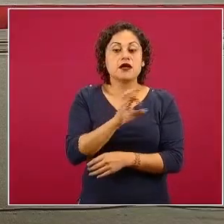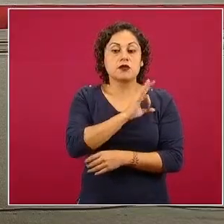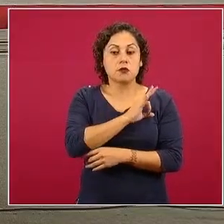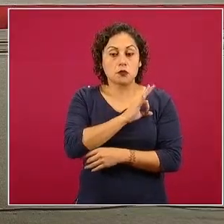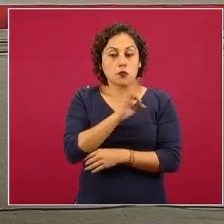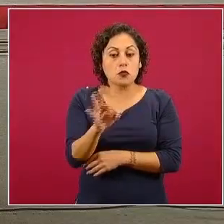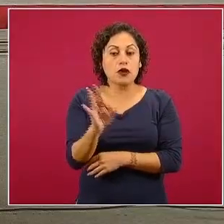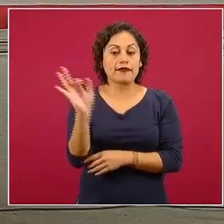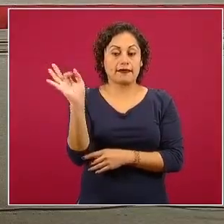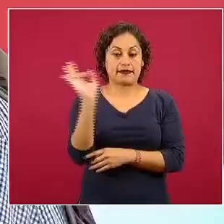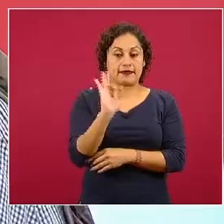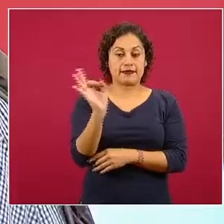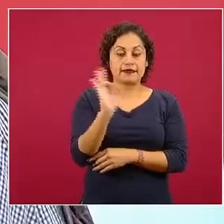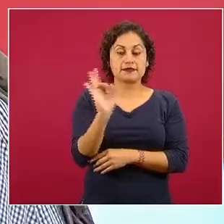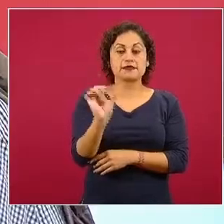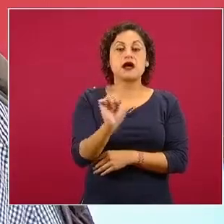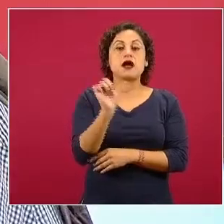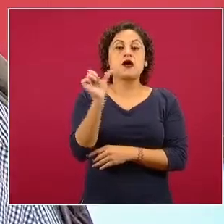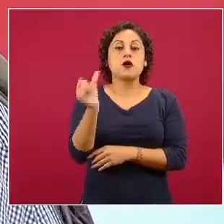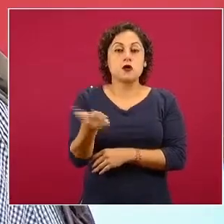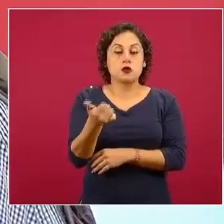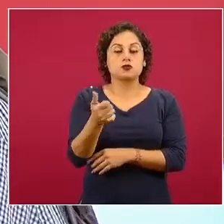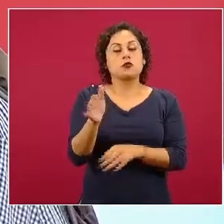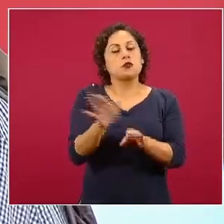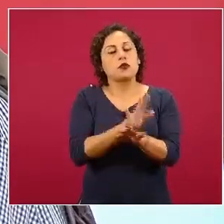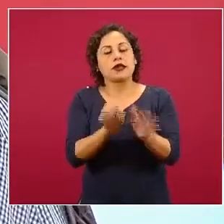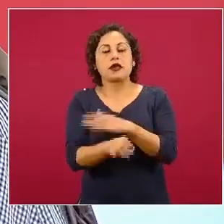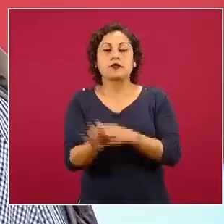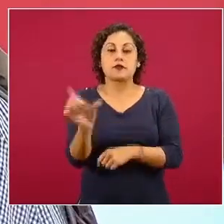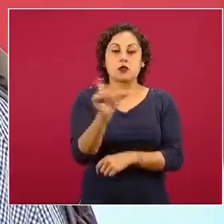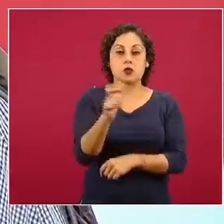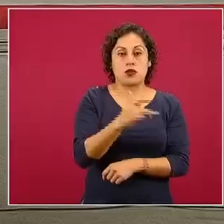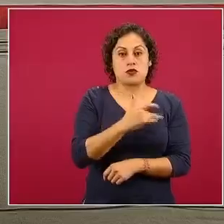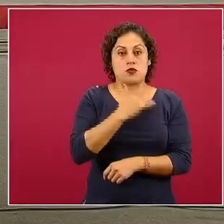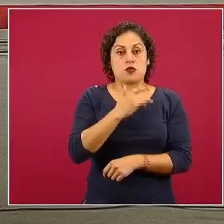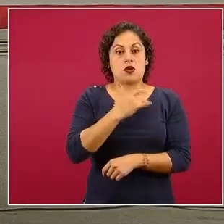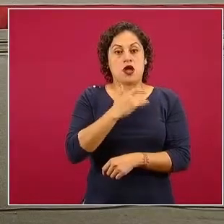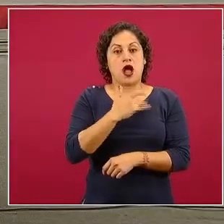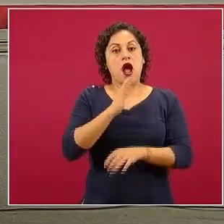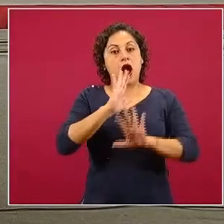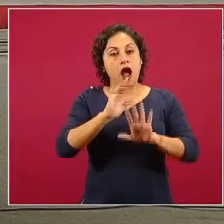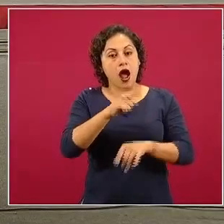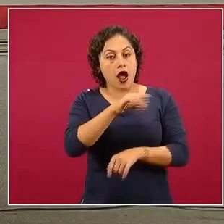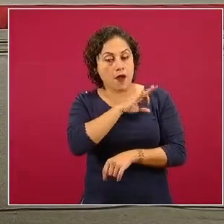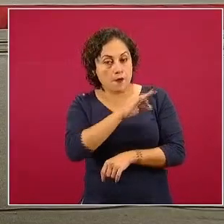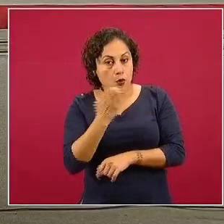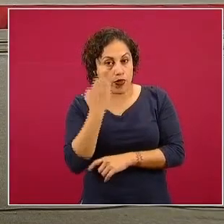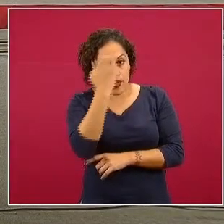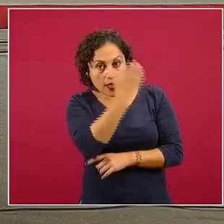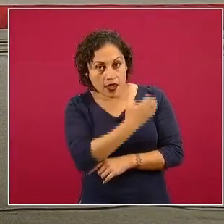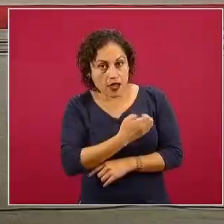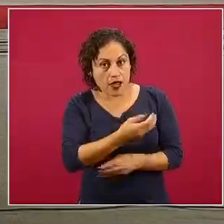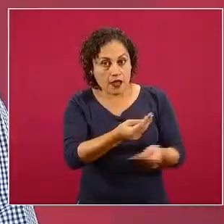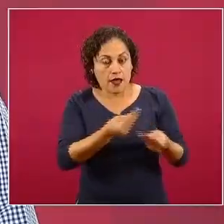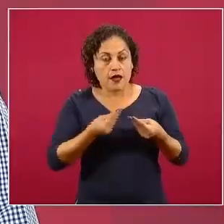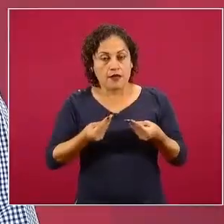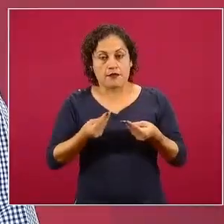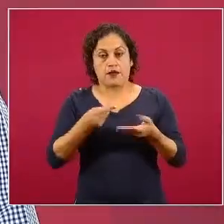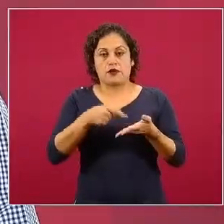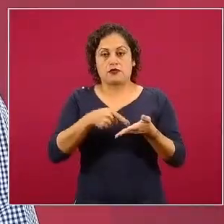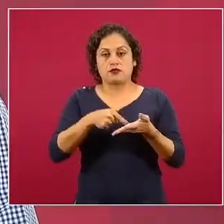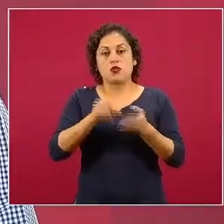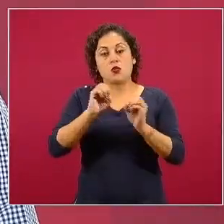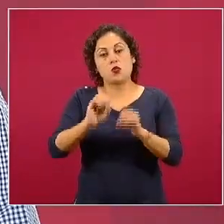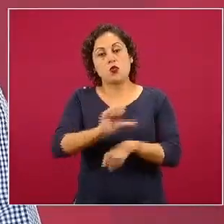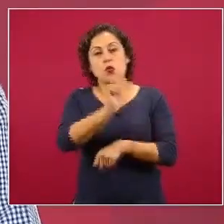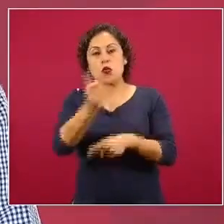esos 2 días previos al inicio de síntomas, es decir, cuando se han tomado en personas asintomáticas que han estado en estos